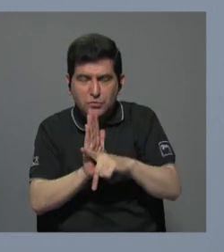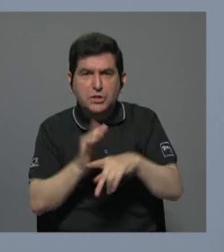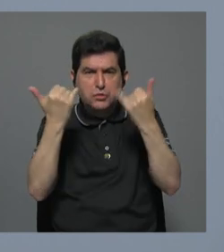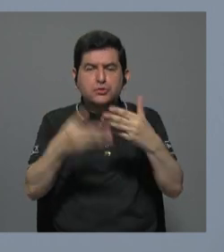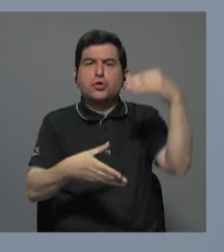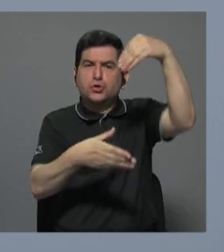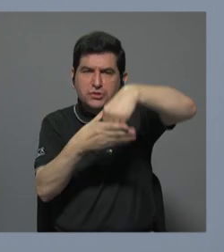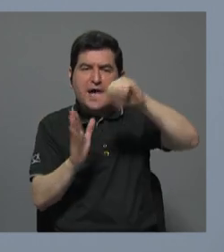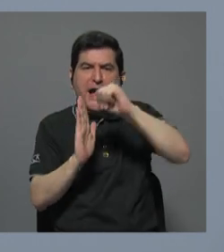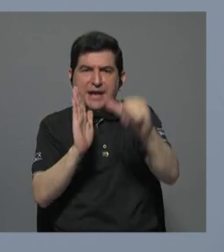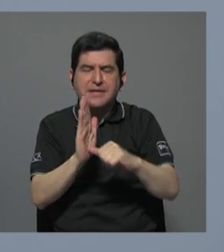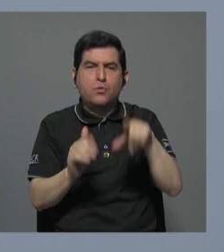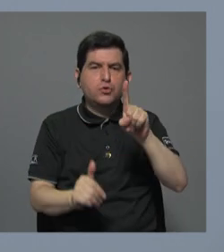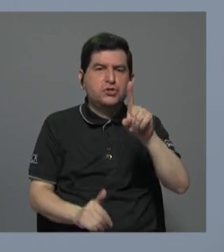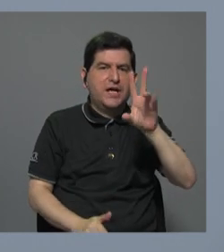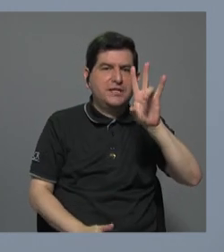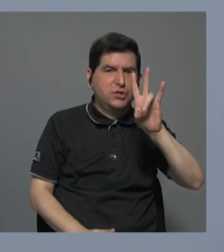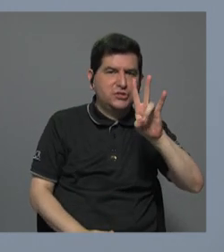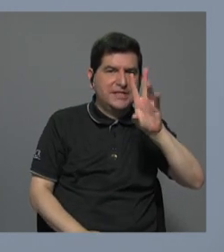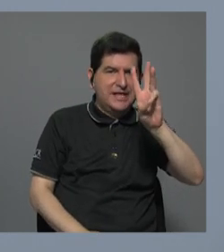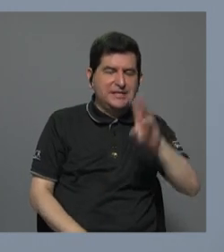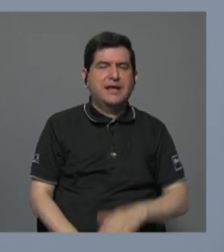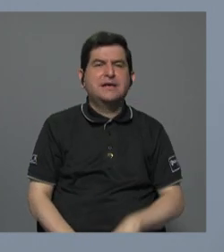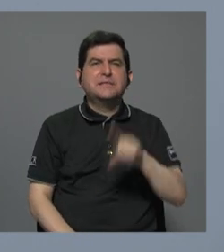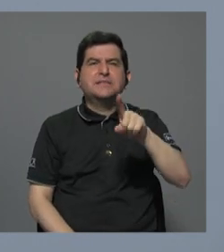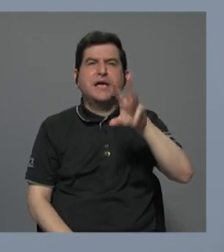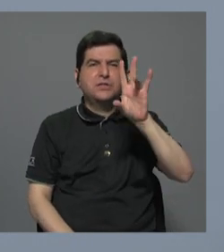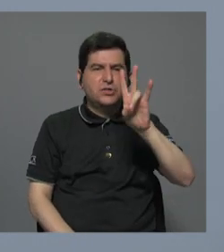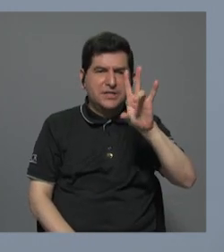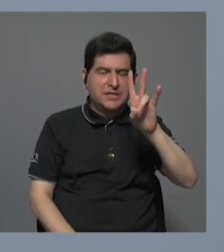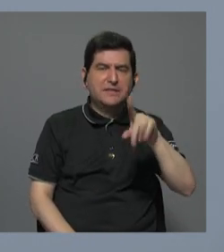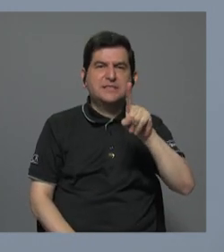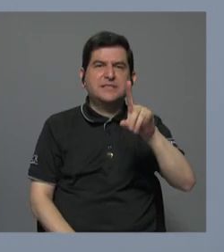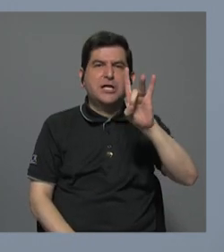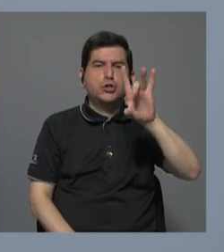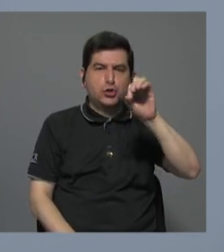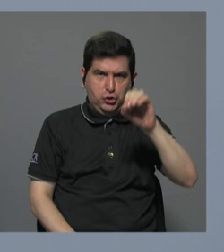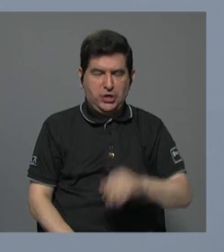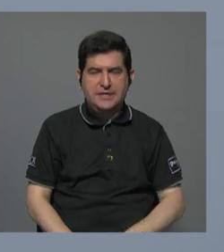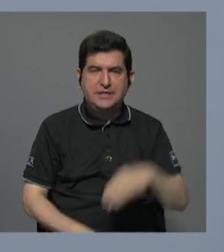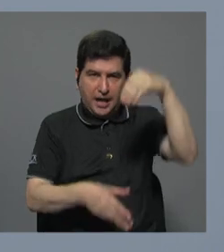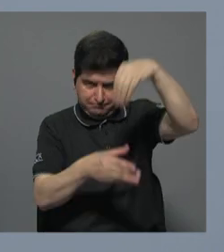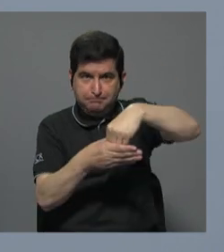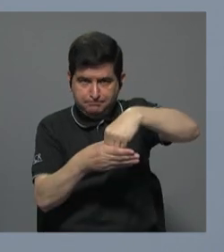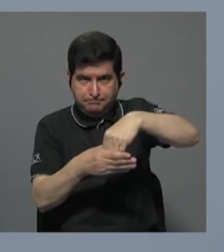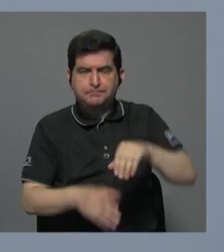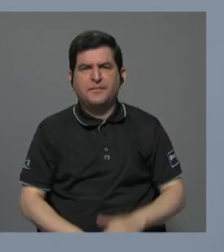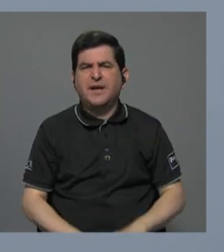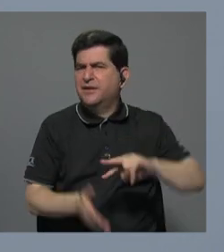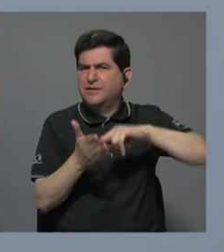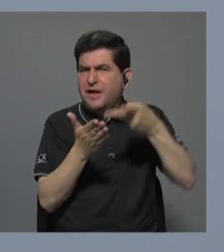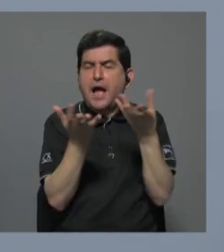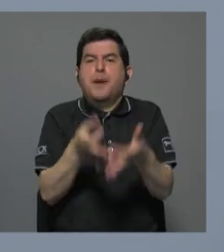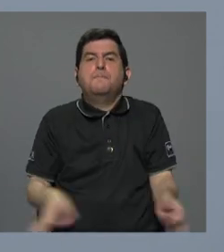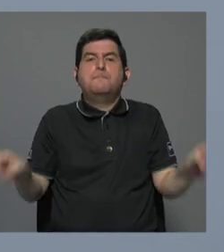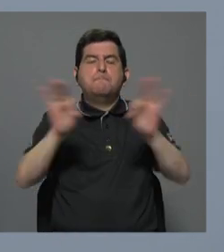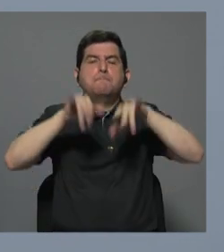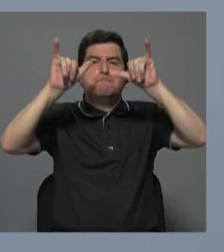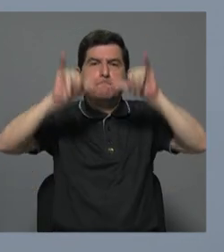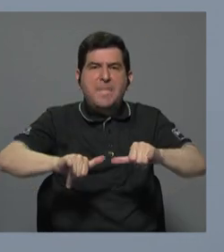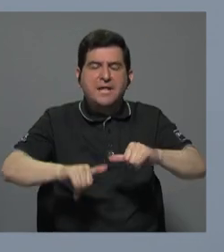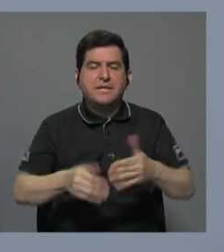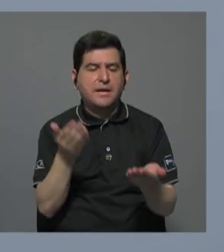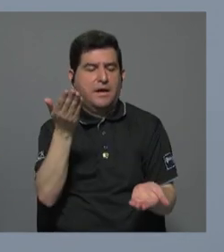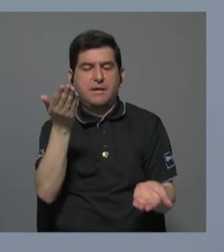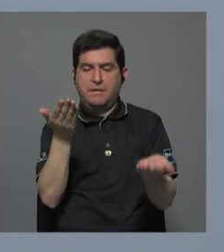contemplado el artículo 176 177 y 180 lo contemplaba en términos de que era importante mantener un